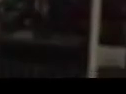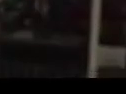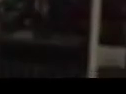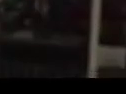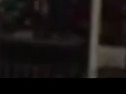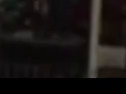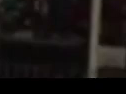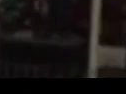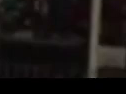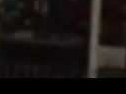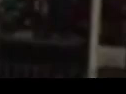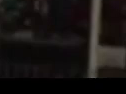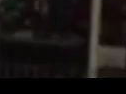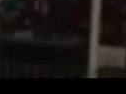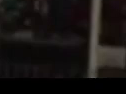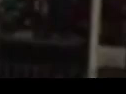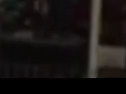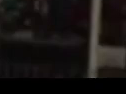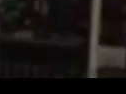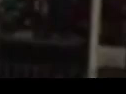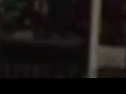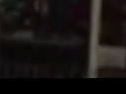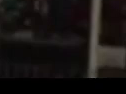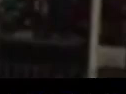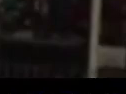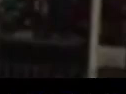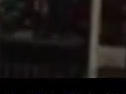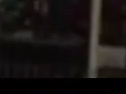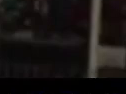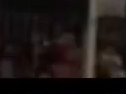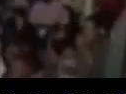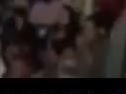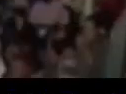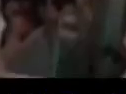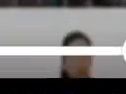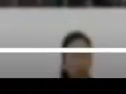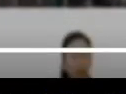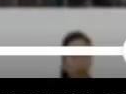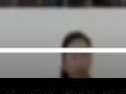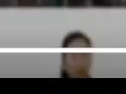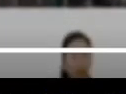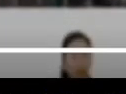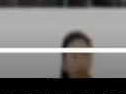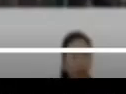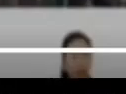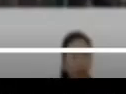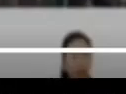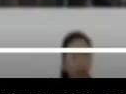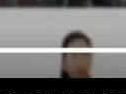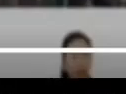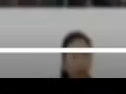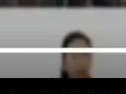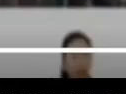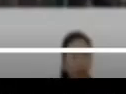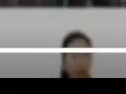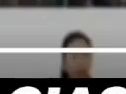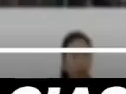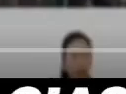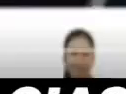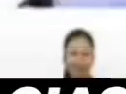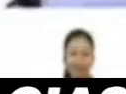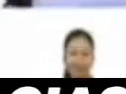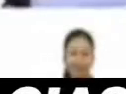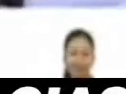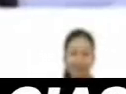vitorear presidenta, así la corearon habitantes de Iztacalco a la jefa de gobierno Claudia